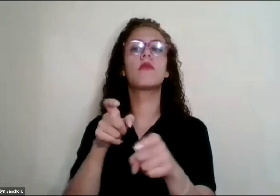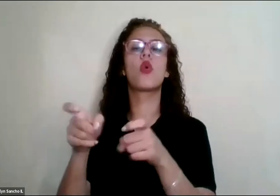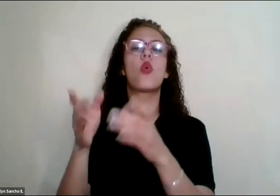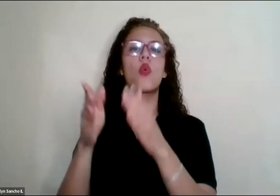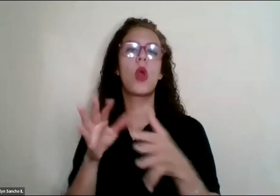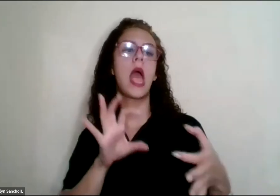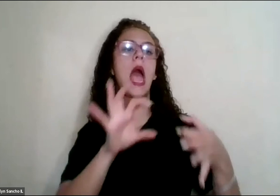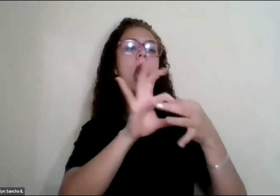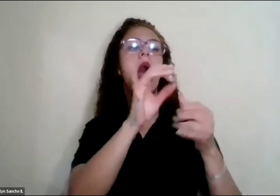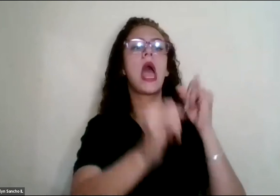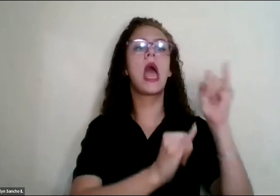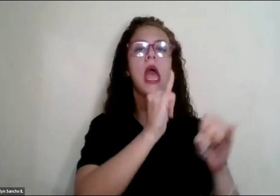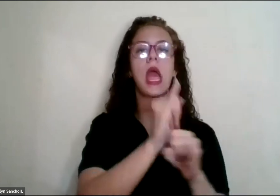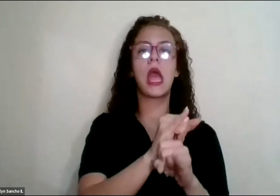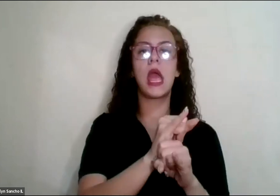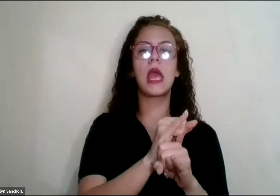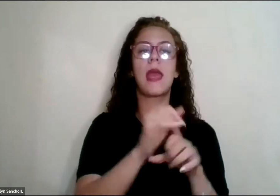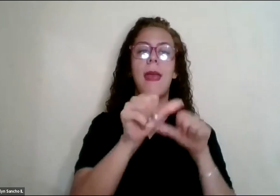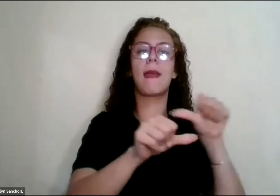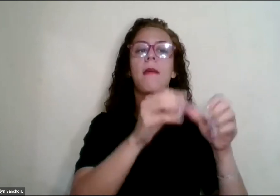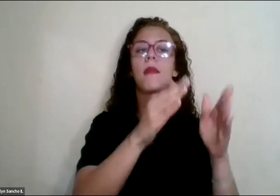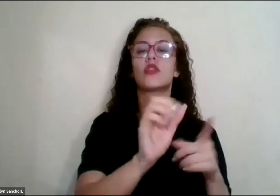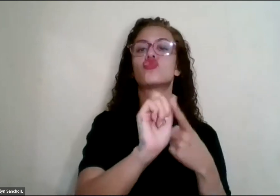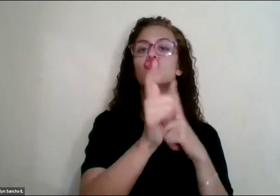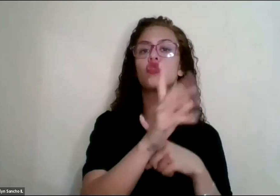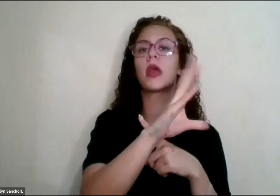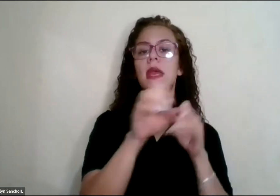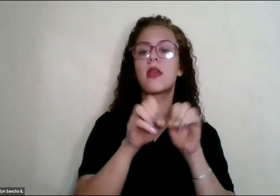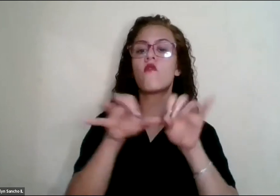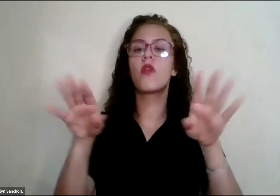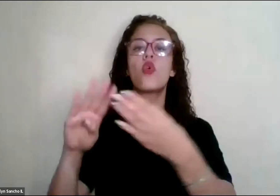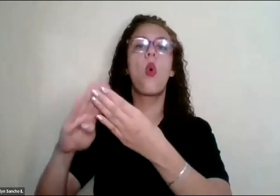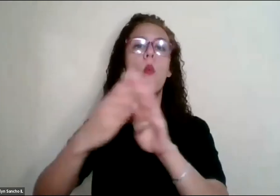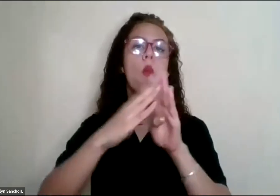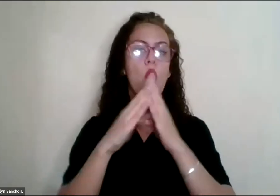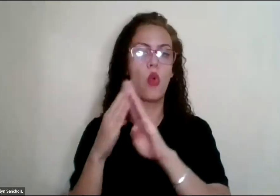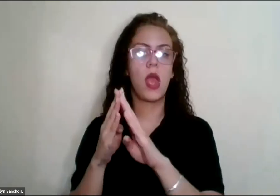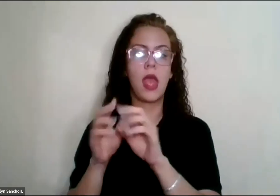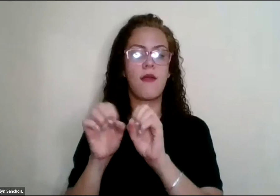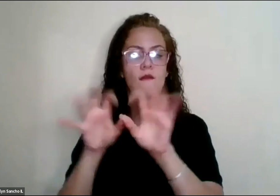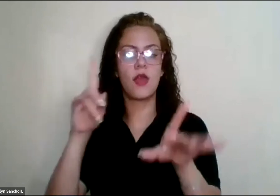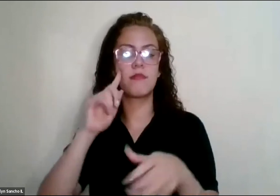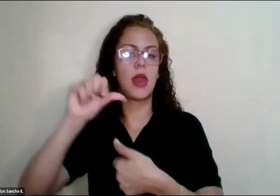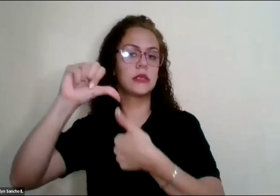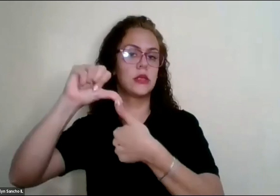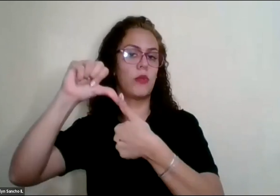Internacional Bellanet de Emprendedores Sociales y de la Red Comunidades en Red para